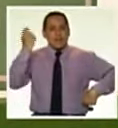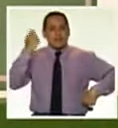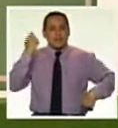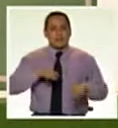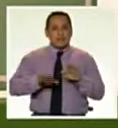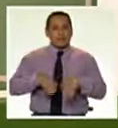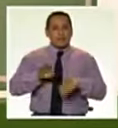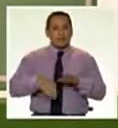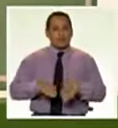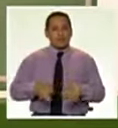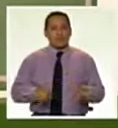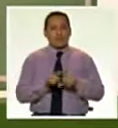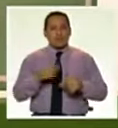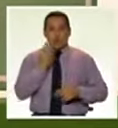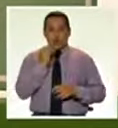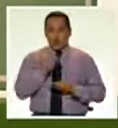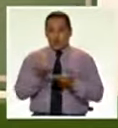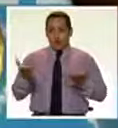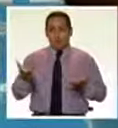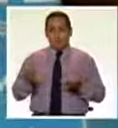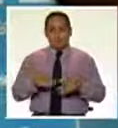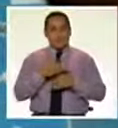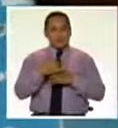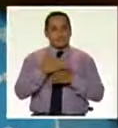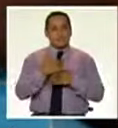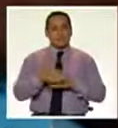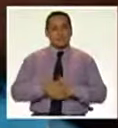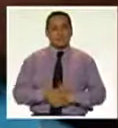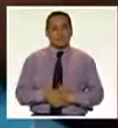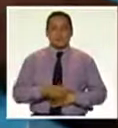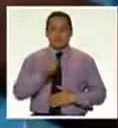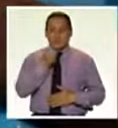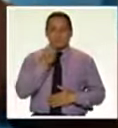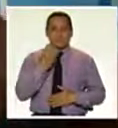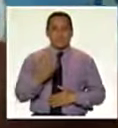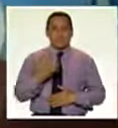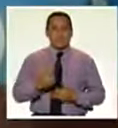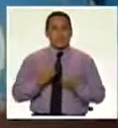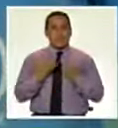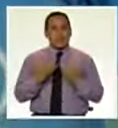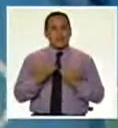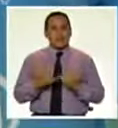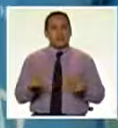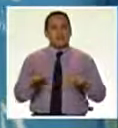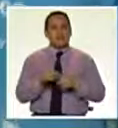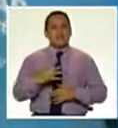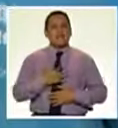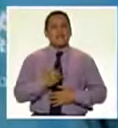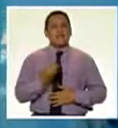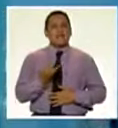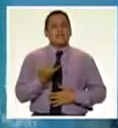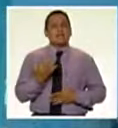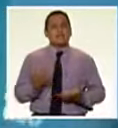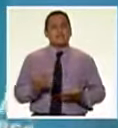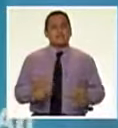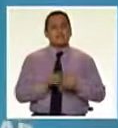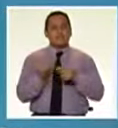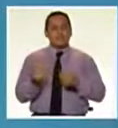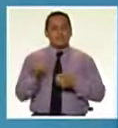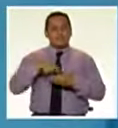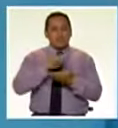percusión, los chicos también participan. Qué bien, y ahora, por ejemplo, ¿desde qué edades no se encuentran